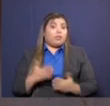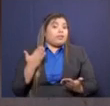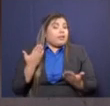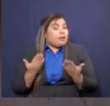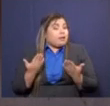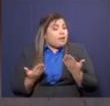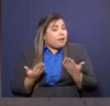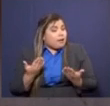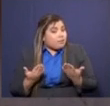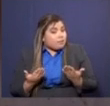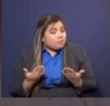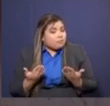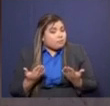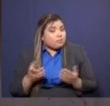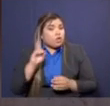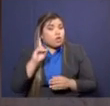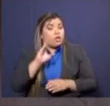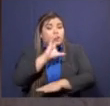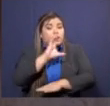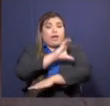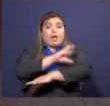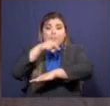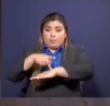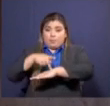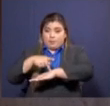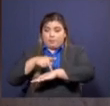Probablemente en el área de Capira.